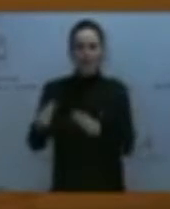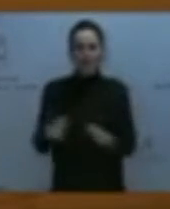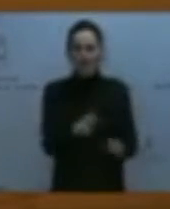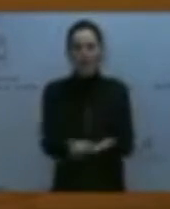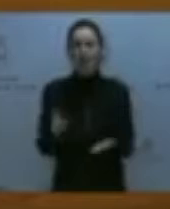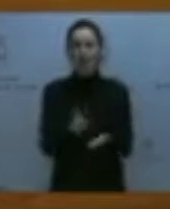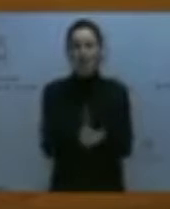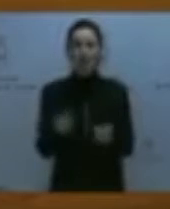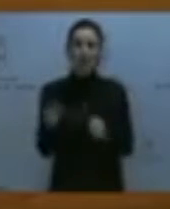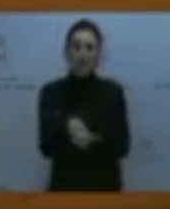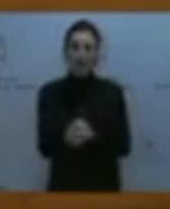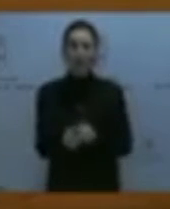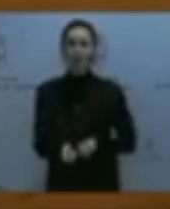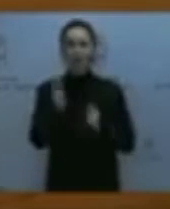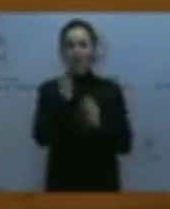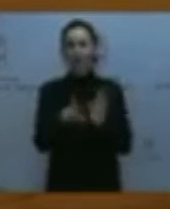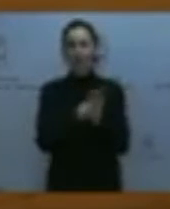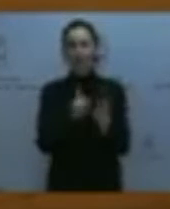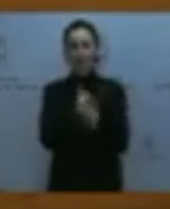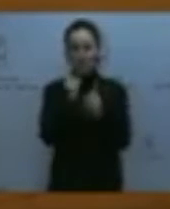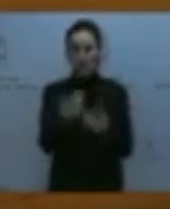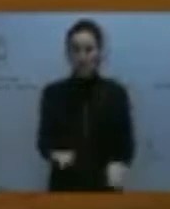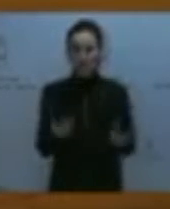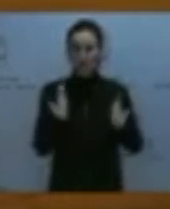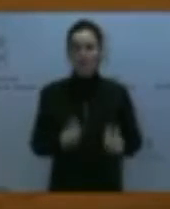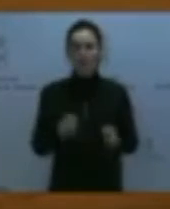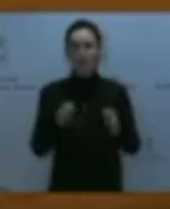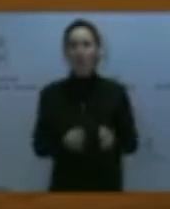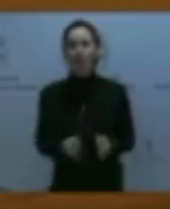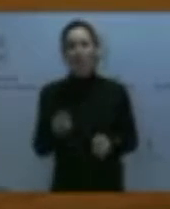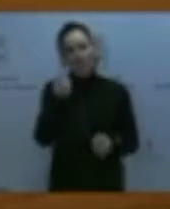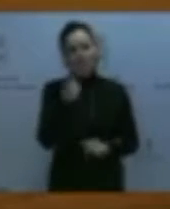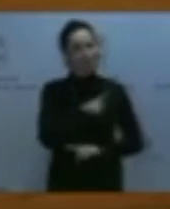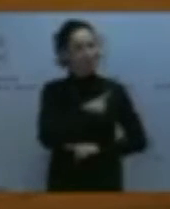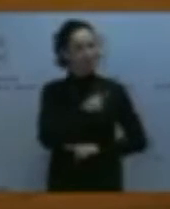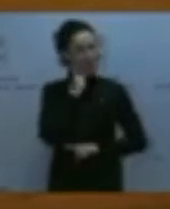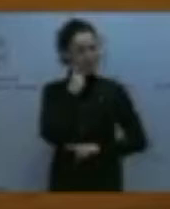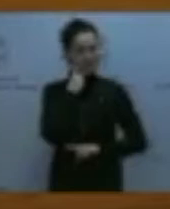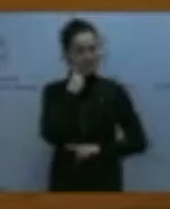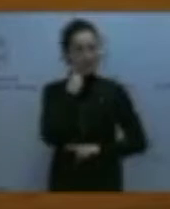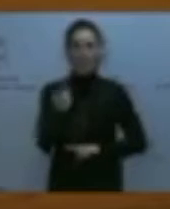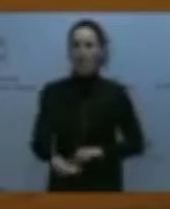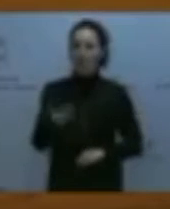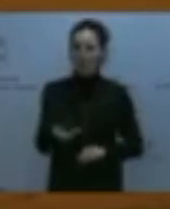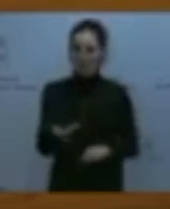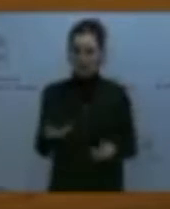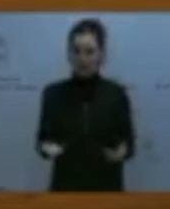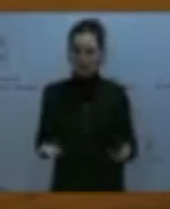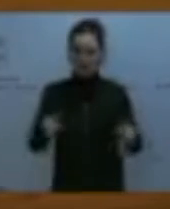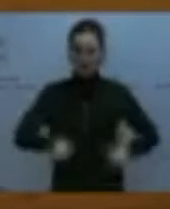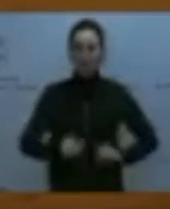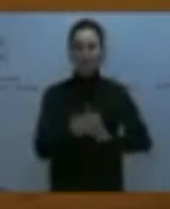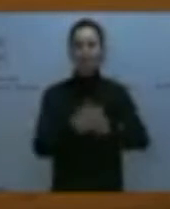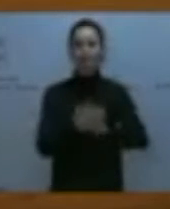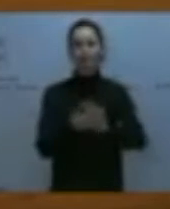evitando el furtivismo. Para lo cual hace falta puestos de vigilancia, eso es especialmente importante. Aquí nos referimos